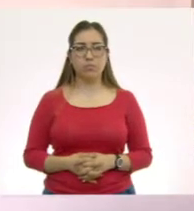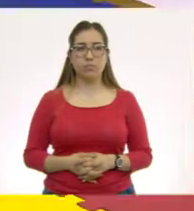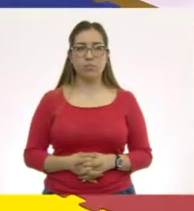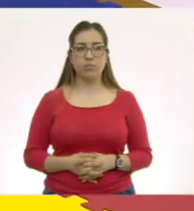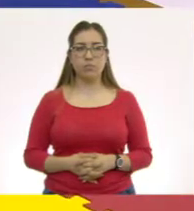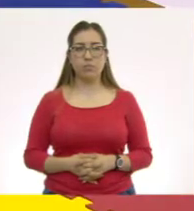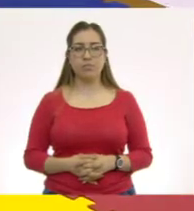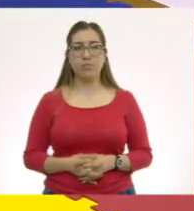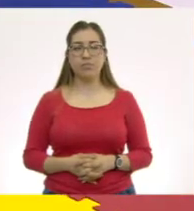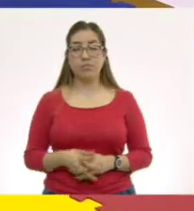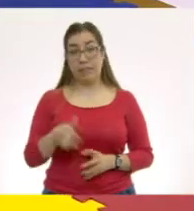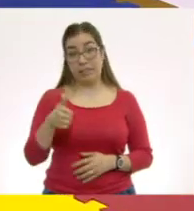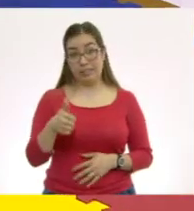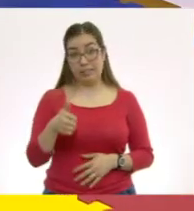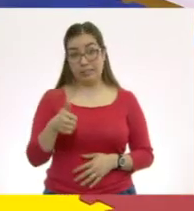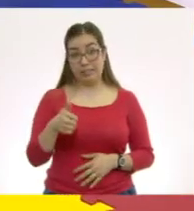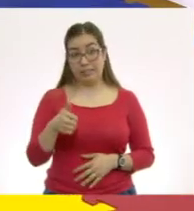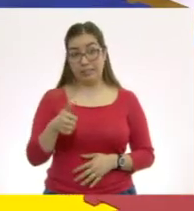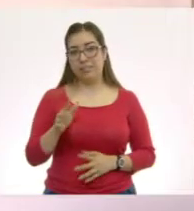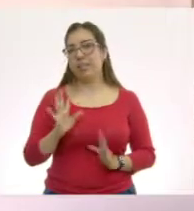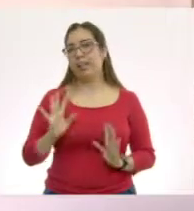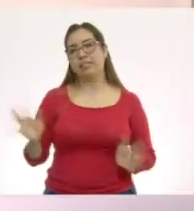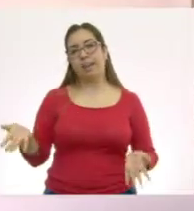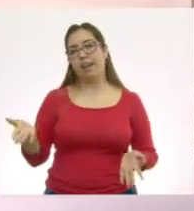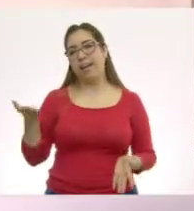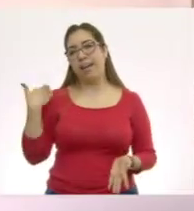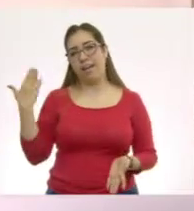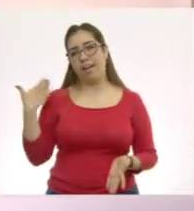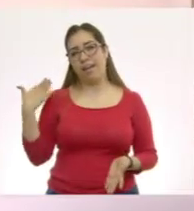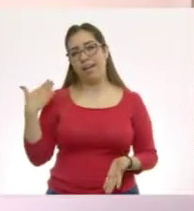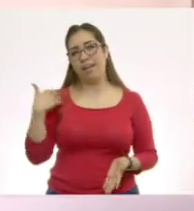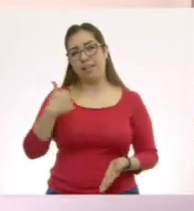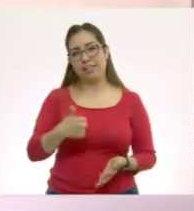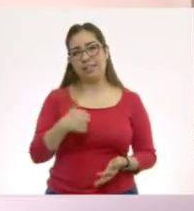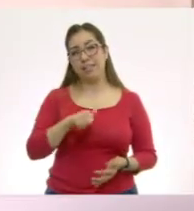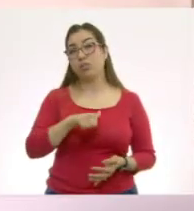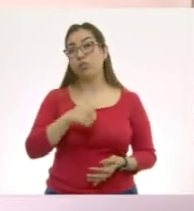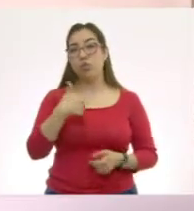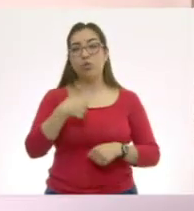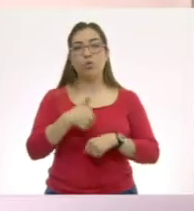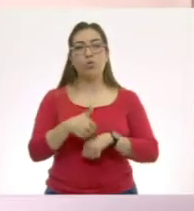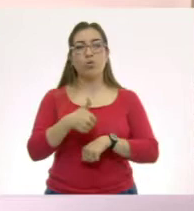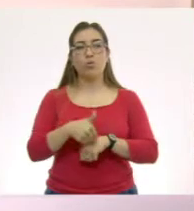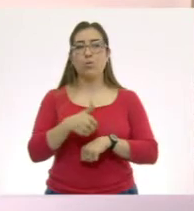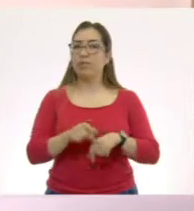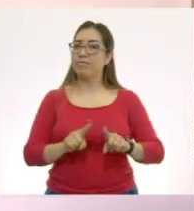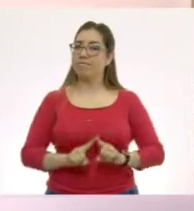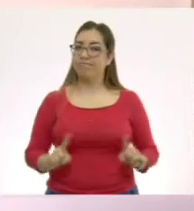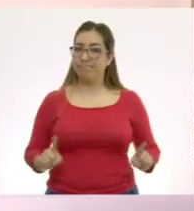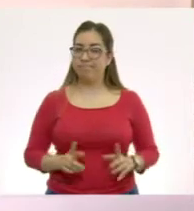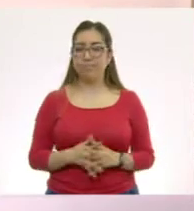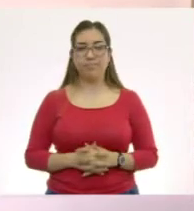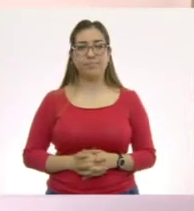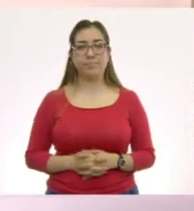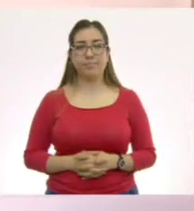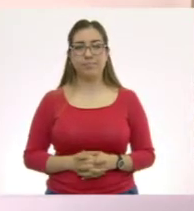5. Un 6. ¡Ay, muy bien! 6, pero ya había caído el 6. Tenemos que buscar otro número diferente del que ya había caído.